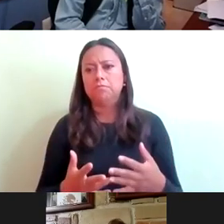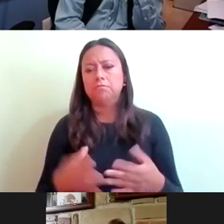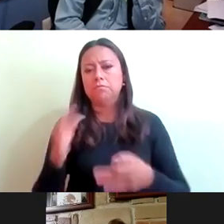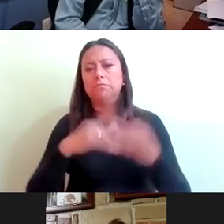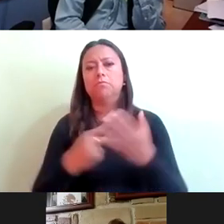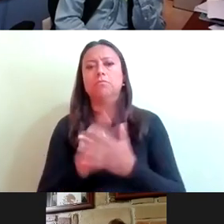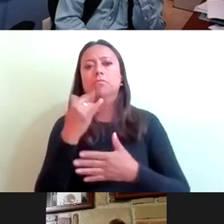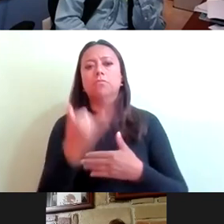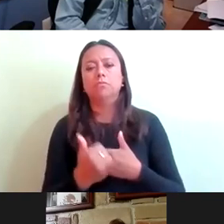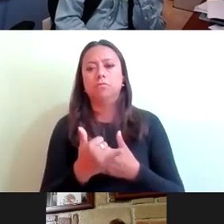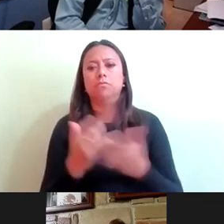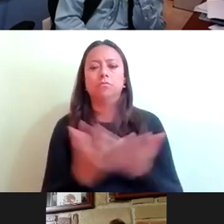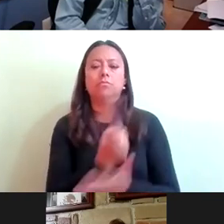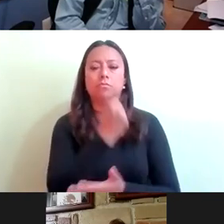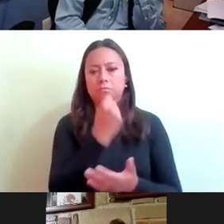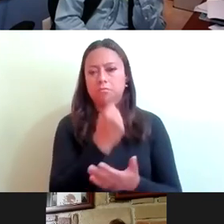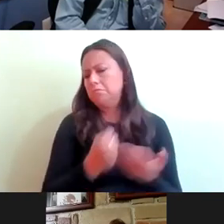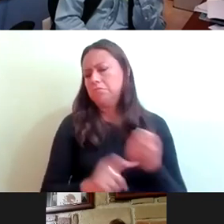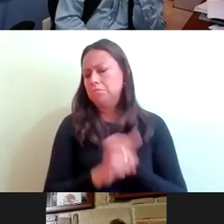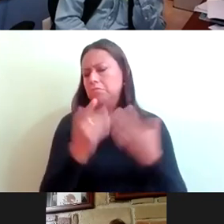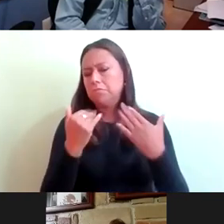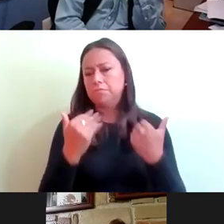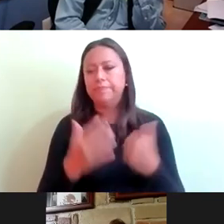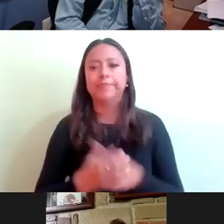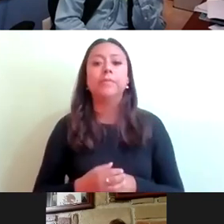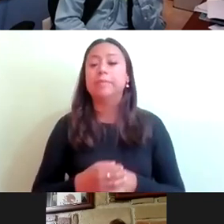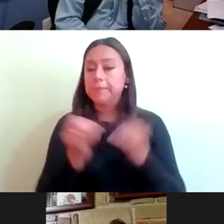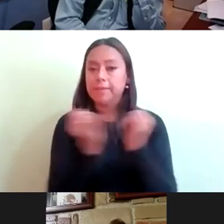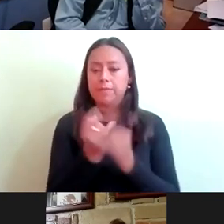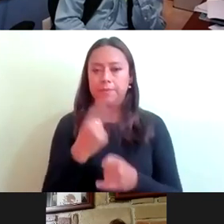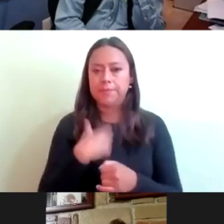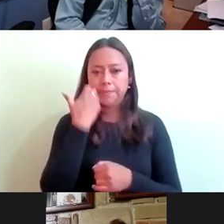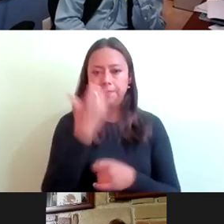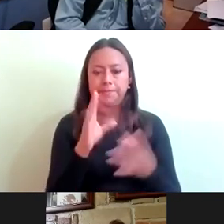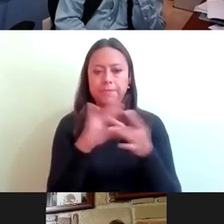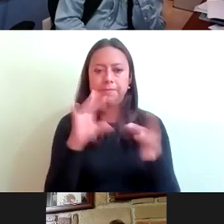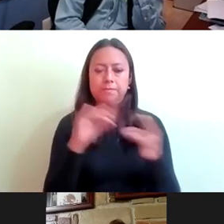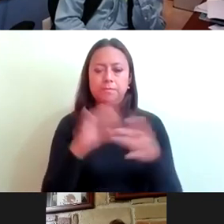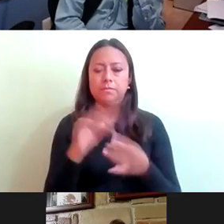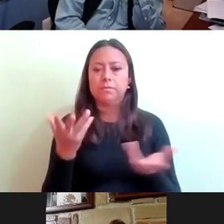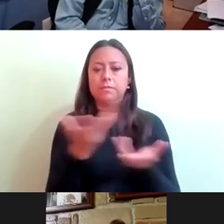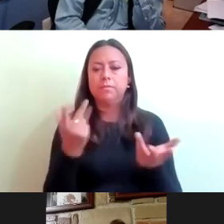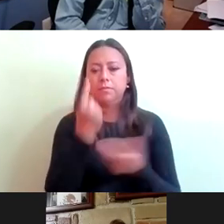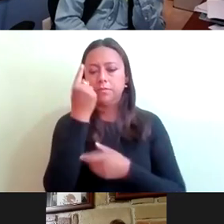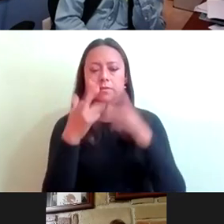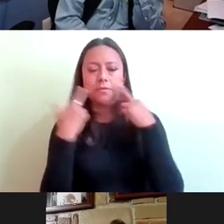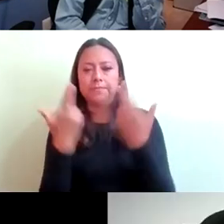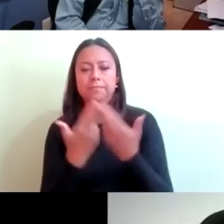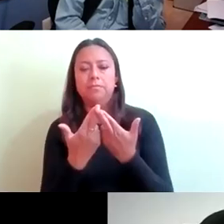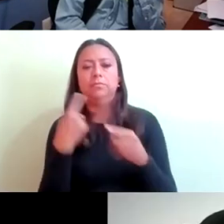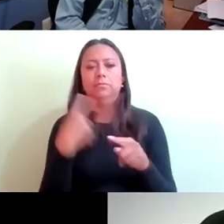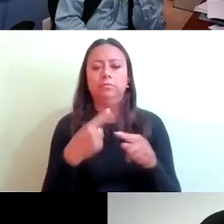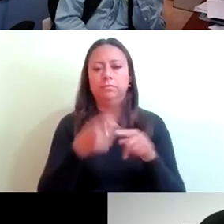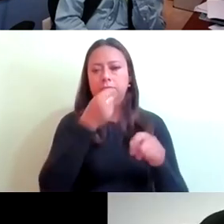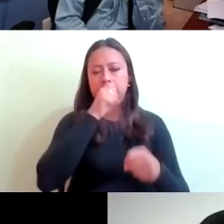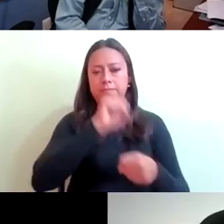proyectos ganadores. Y asimismo cabe mencionar que se realizó una reunión con la Secretaría de